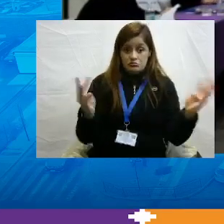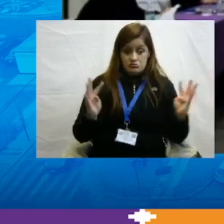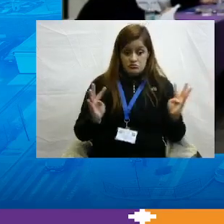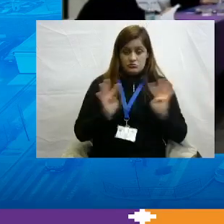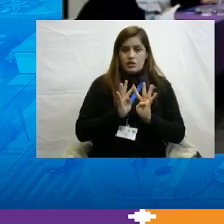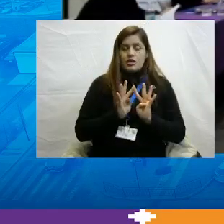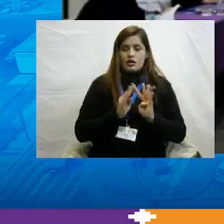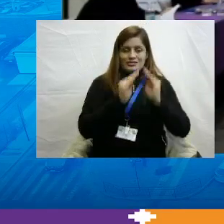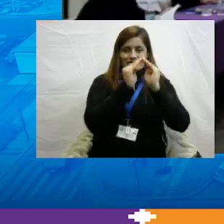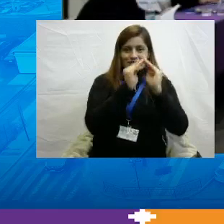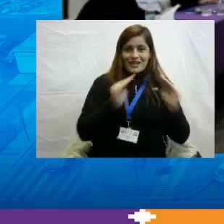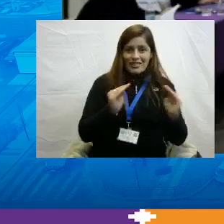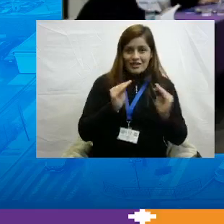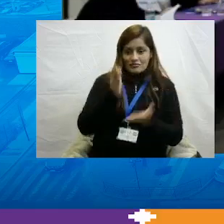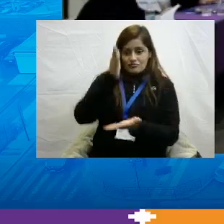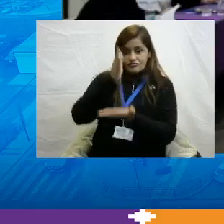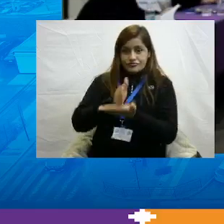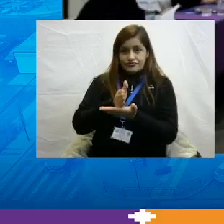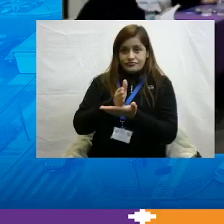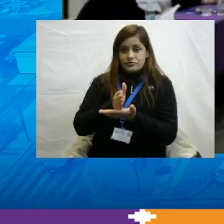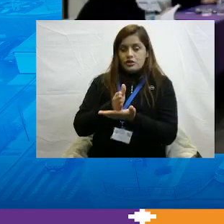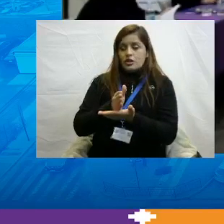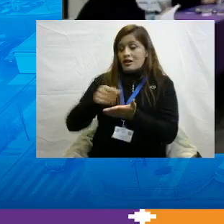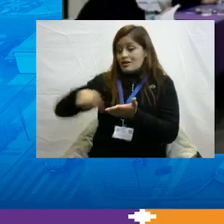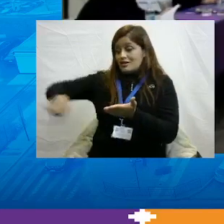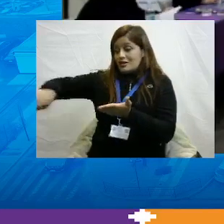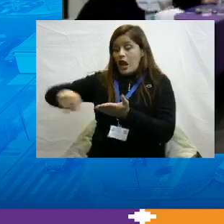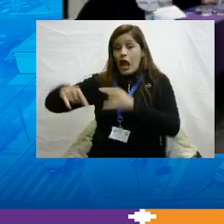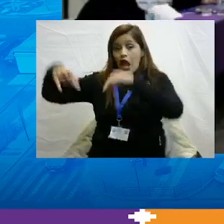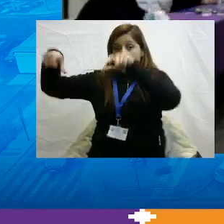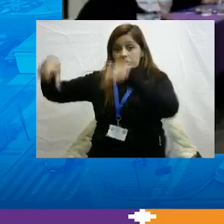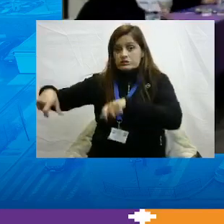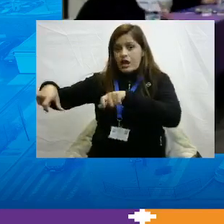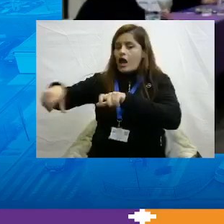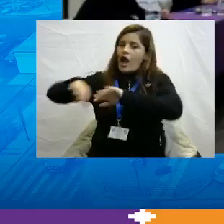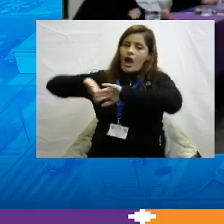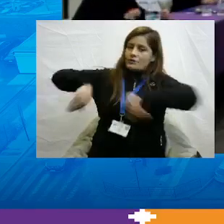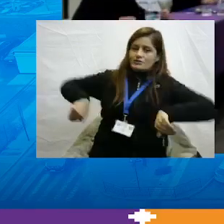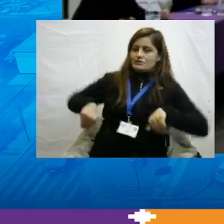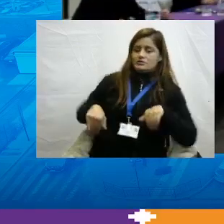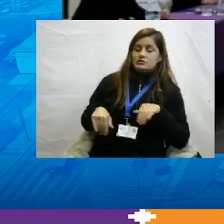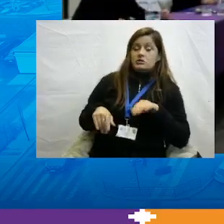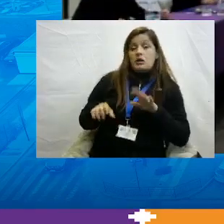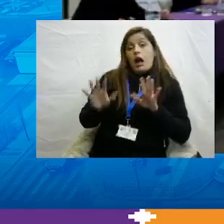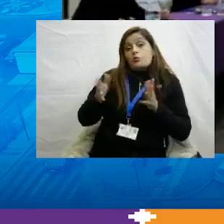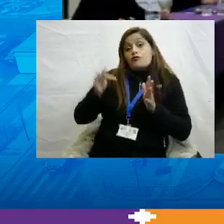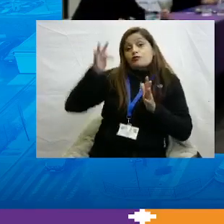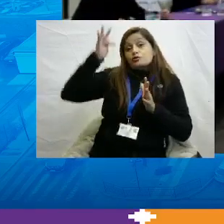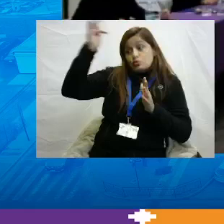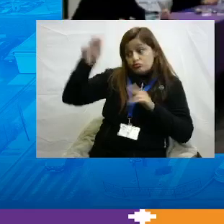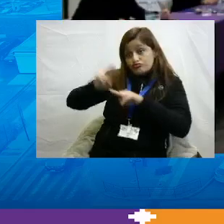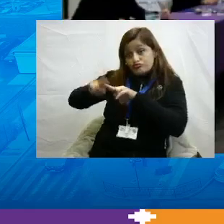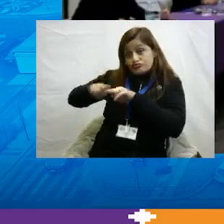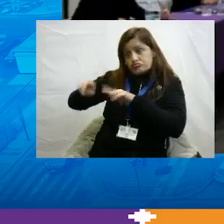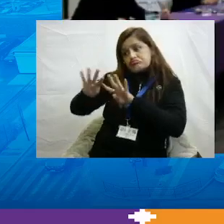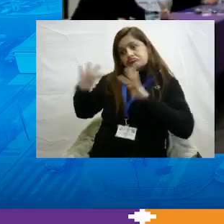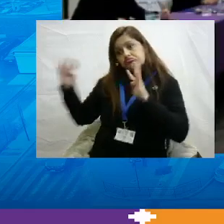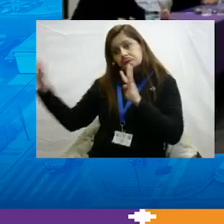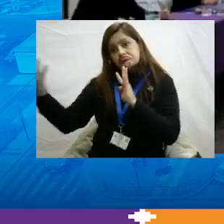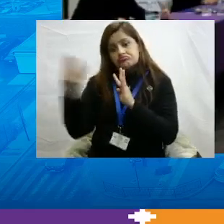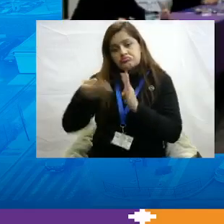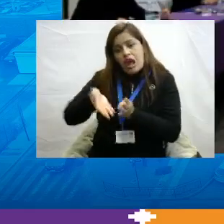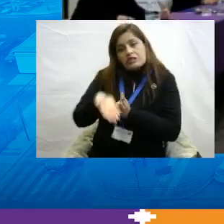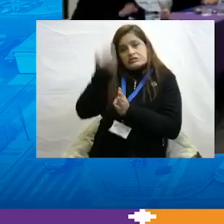unirlo y cortar el medio, pero como vamos a postularlo en dos postulaciones diferentes, tenemos que dejar el cierre perimetral completo.